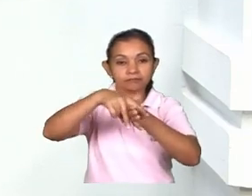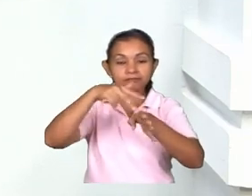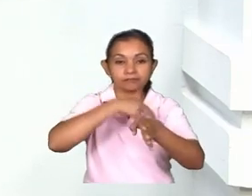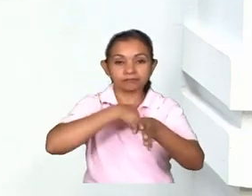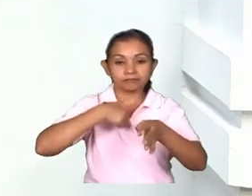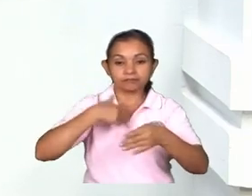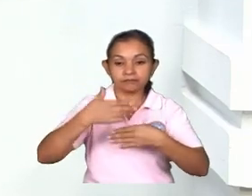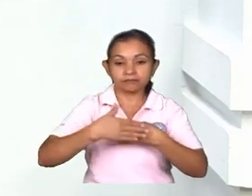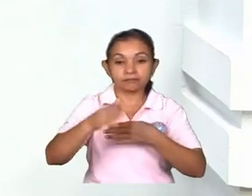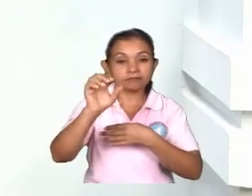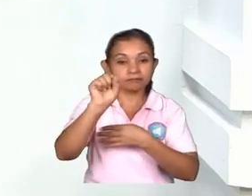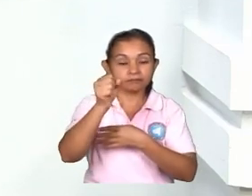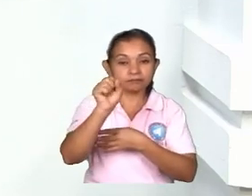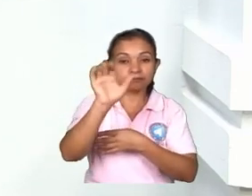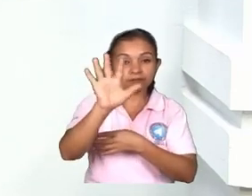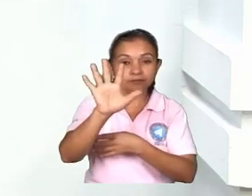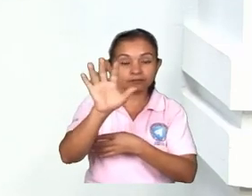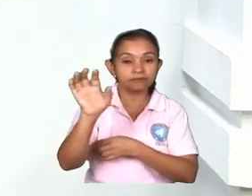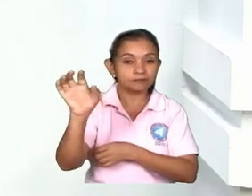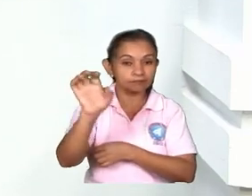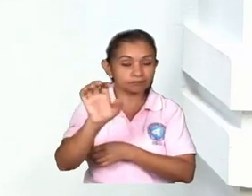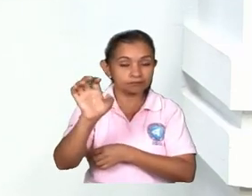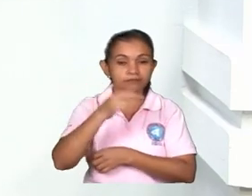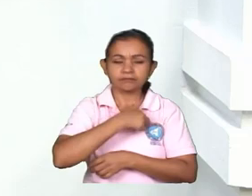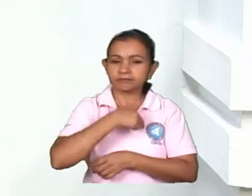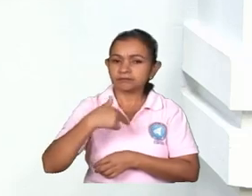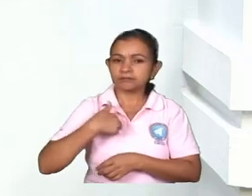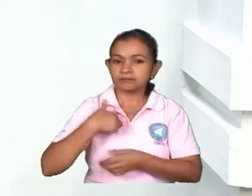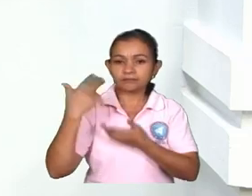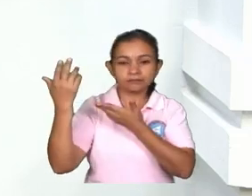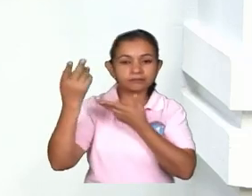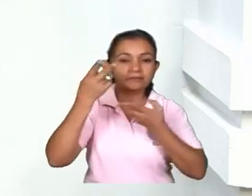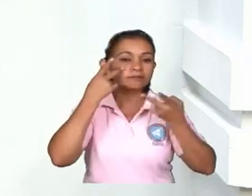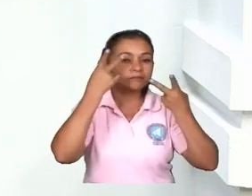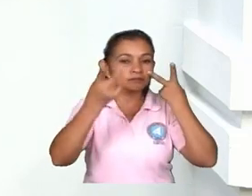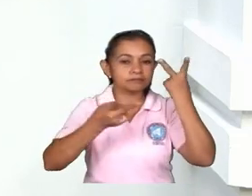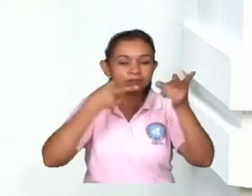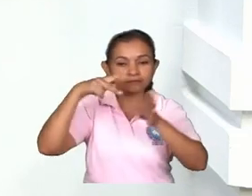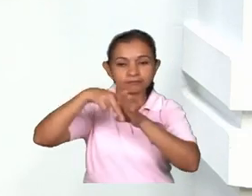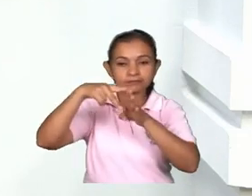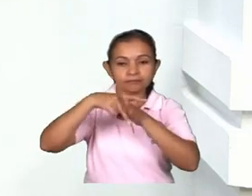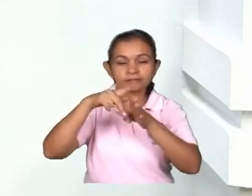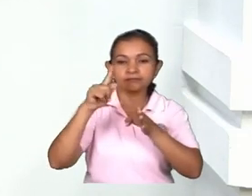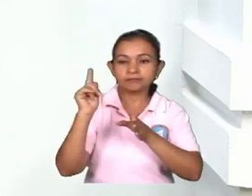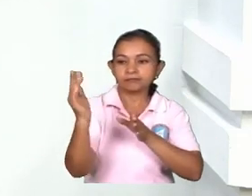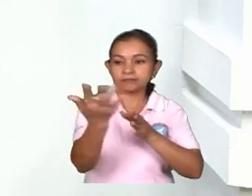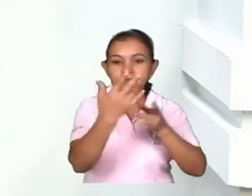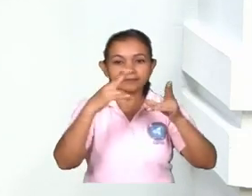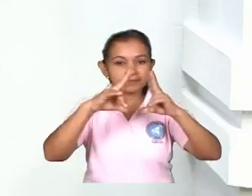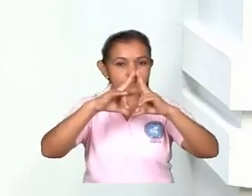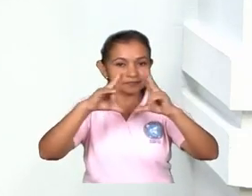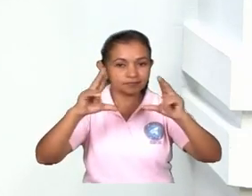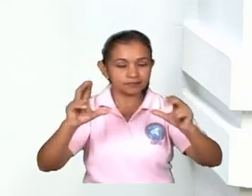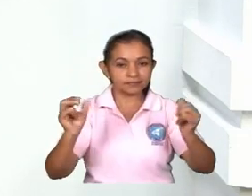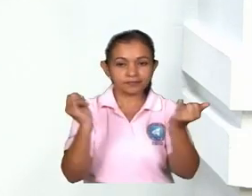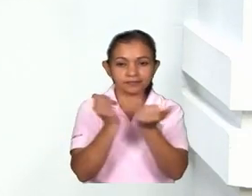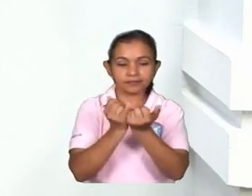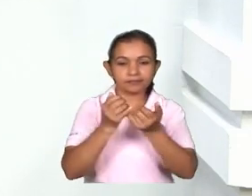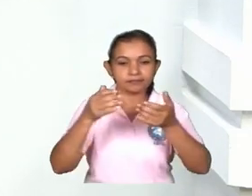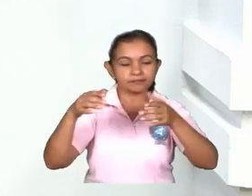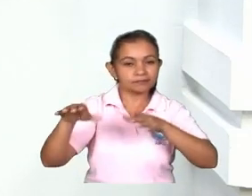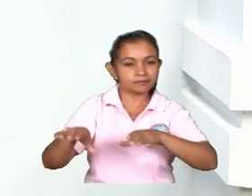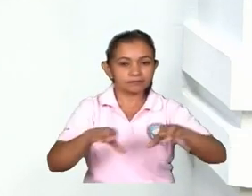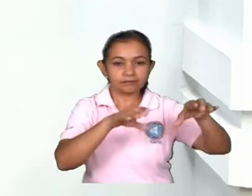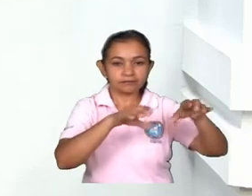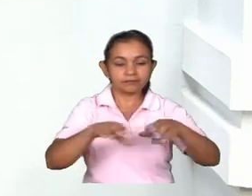realizará este próximo sábado 5 de enero. En el mismo recibirán visitas de caballistas de todo el país, además de comparsa y una